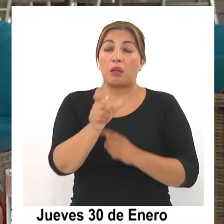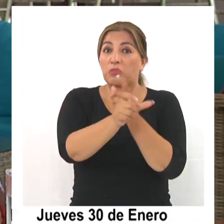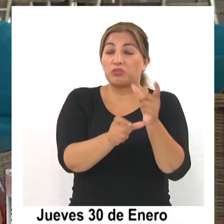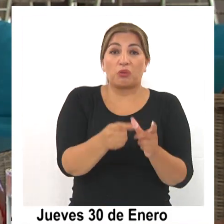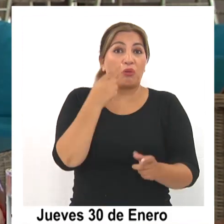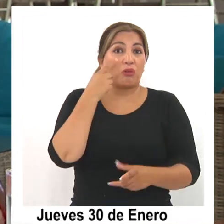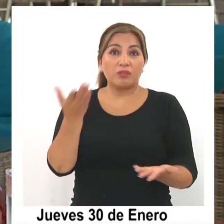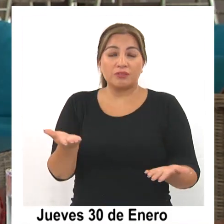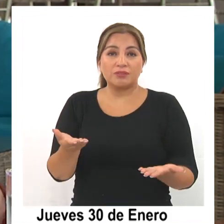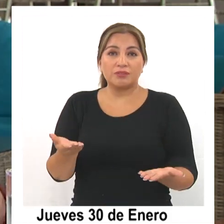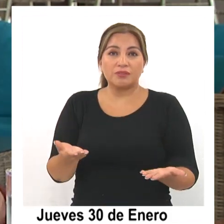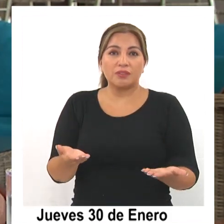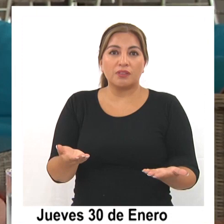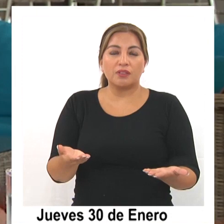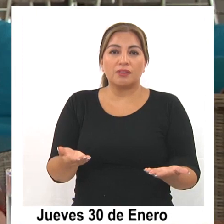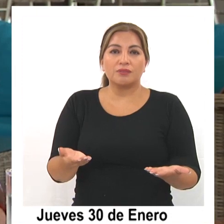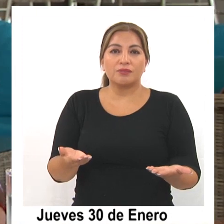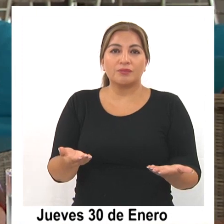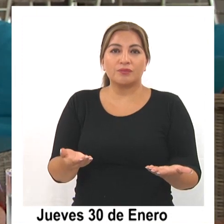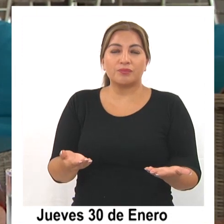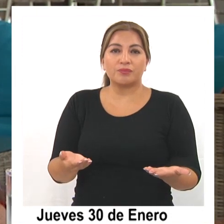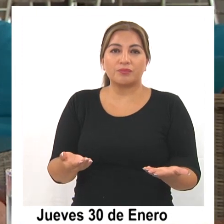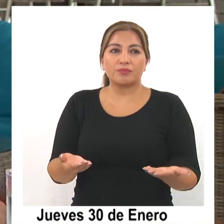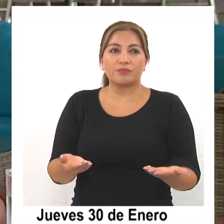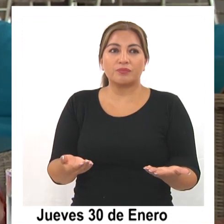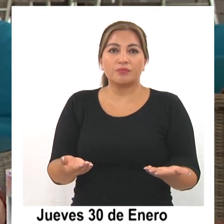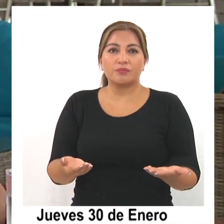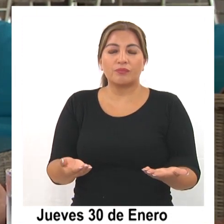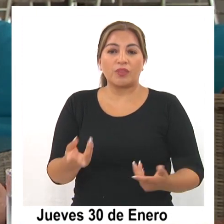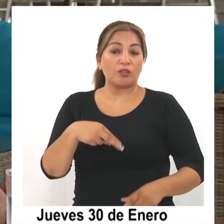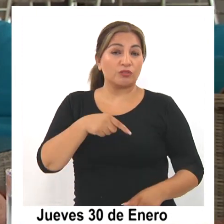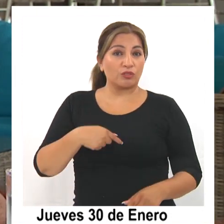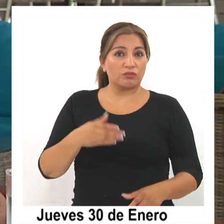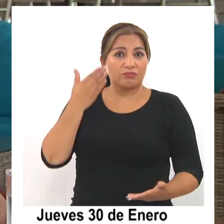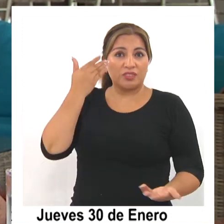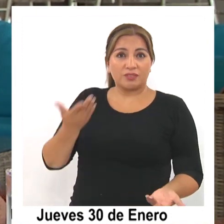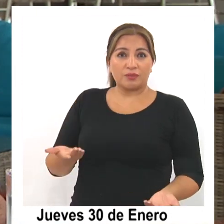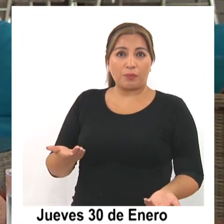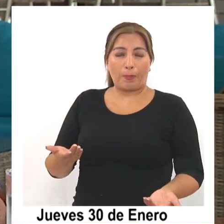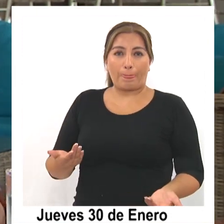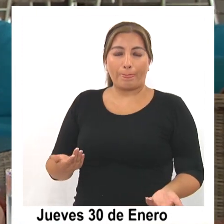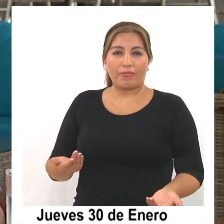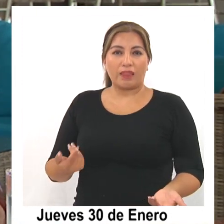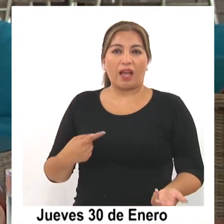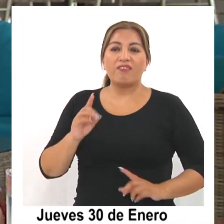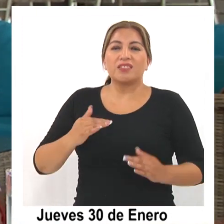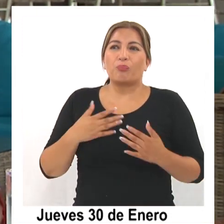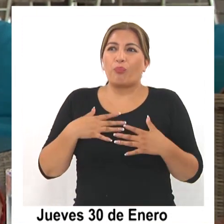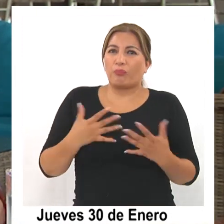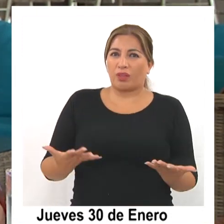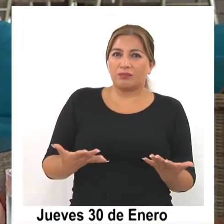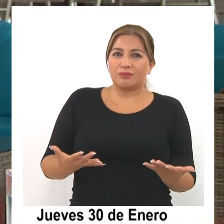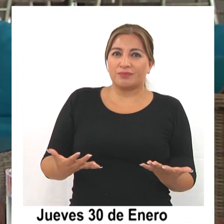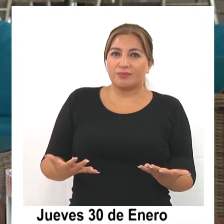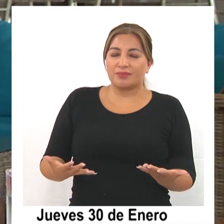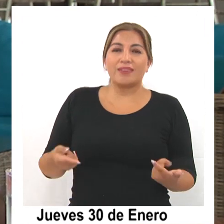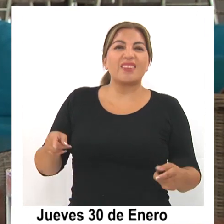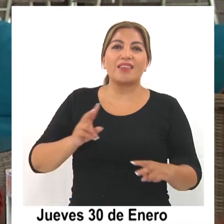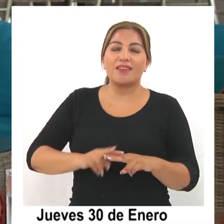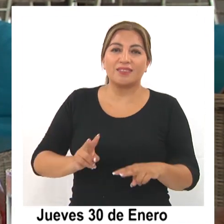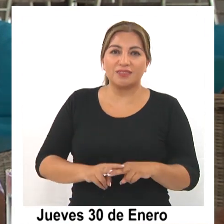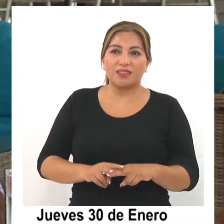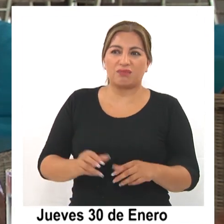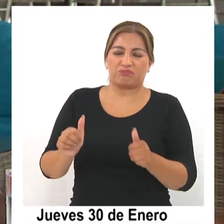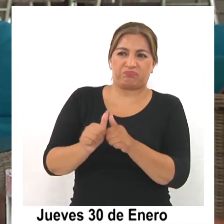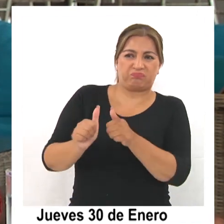conoce muchas veces se actúa con cuando uno enfrenta algo desconocido lo enfrenta con miedo y ese miedo provoca